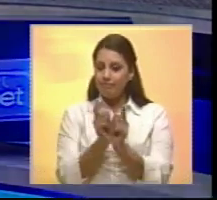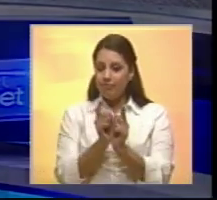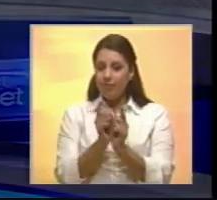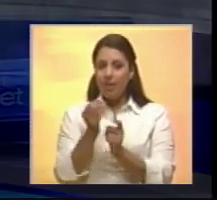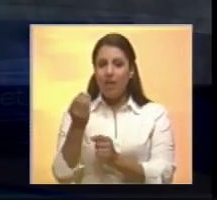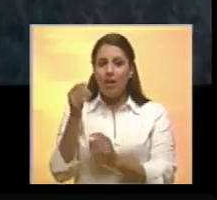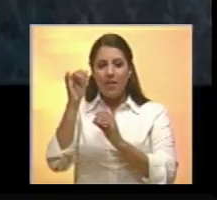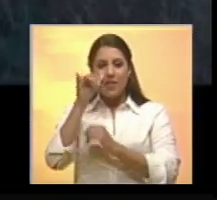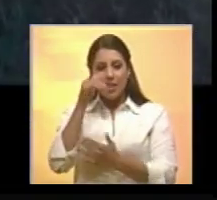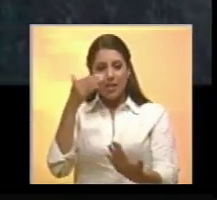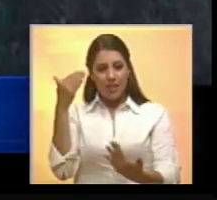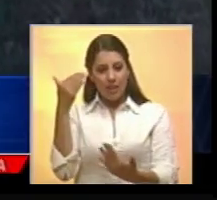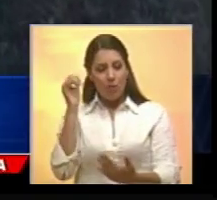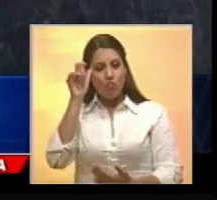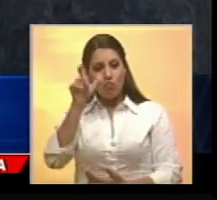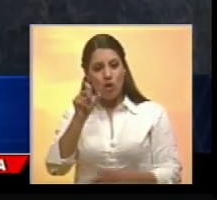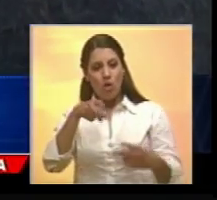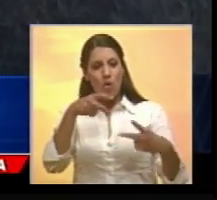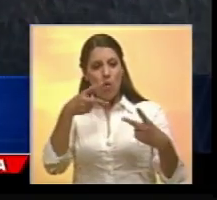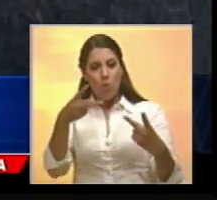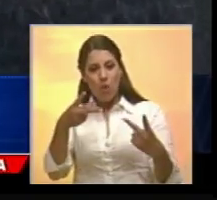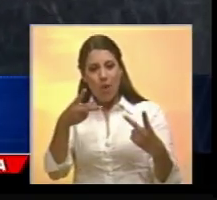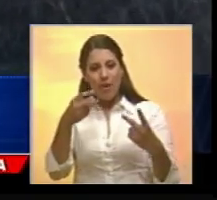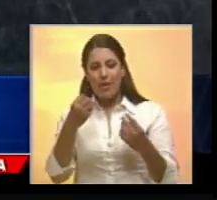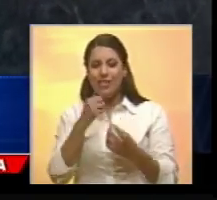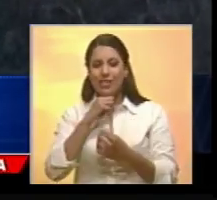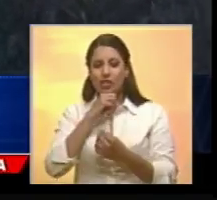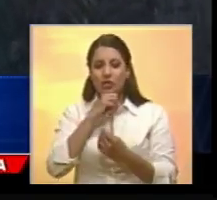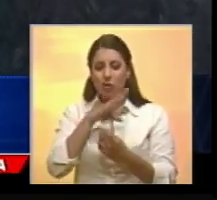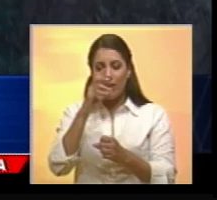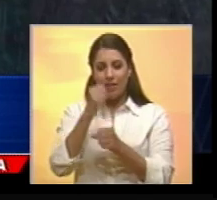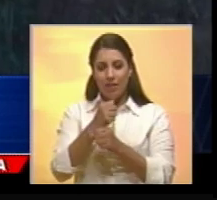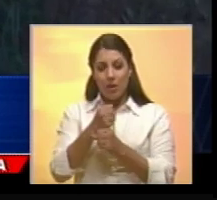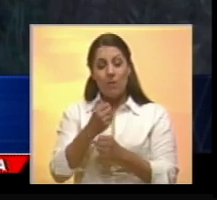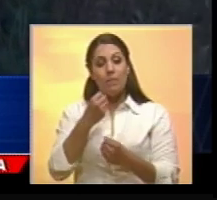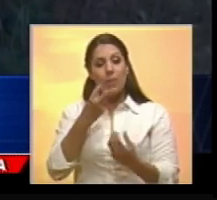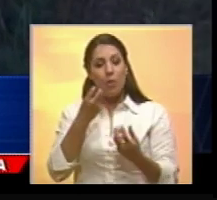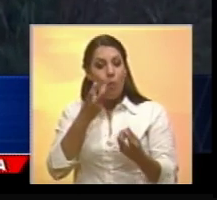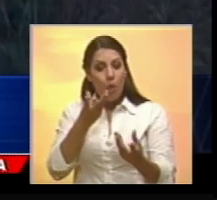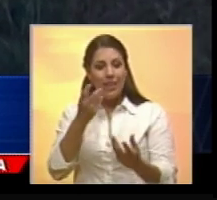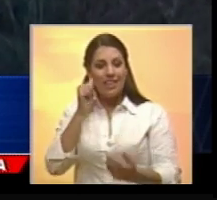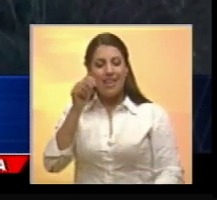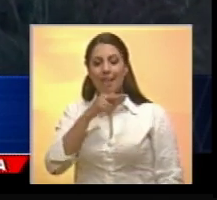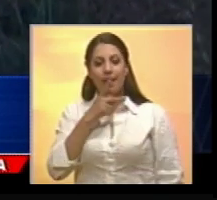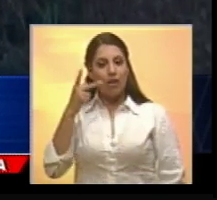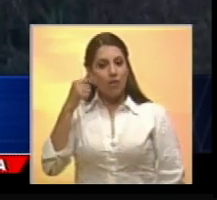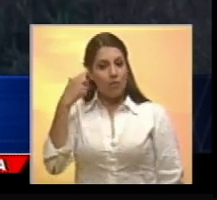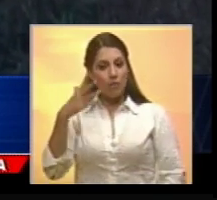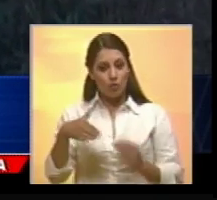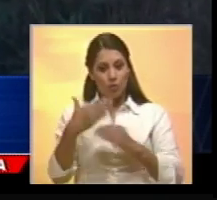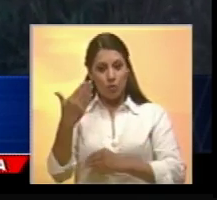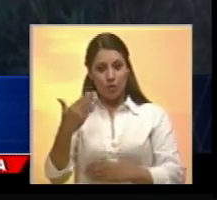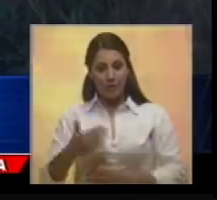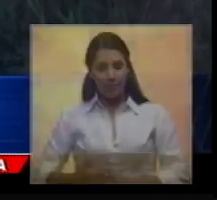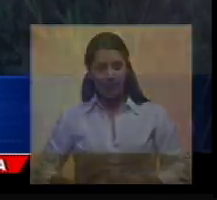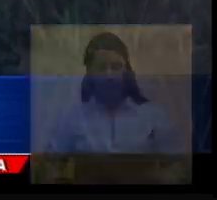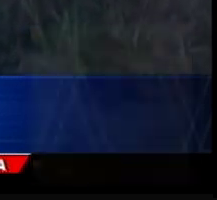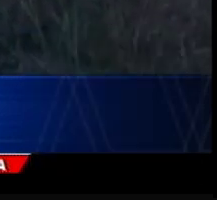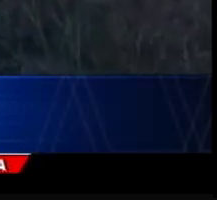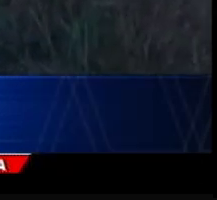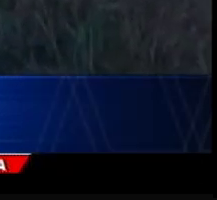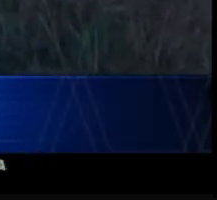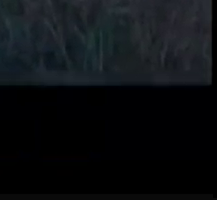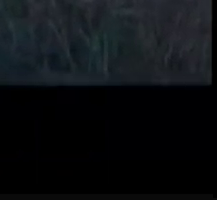venimos con un video de Beyoncé en una conmovedora producción. Los detalles con Carielis Cuadros en Estrenos y Estrellas.